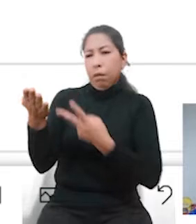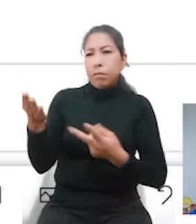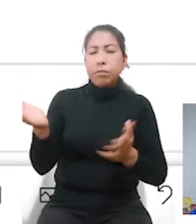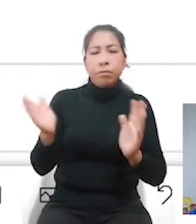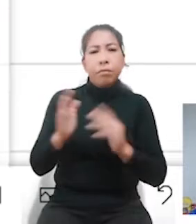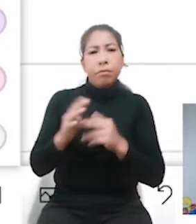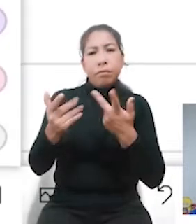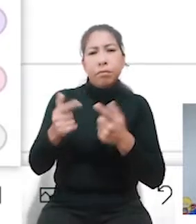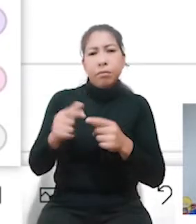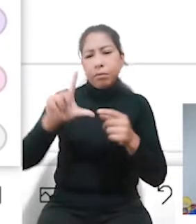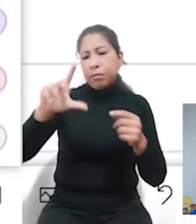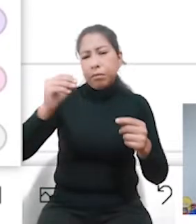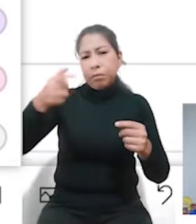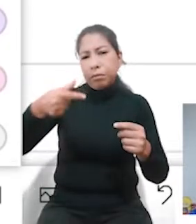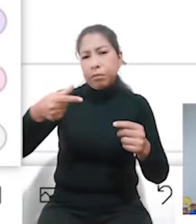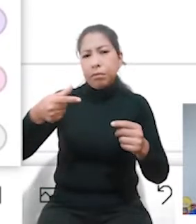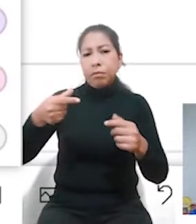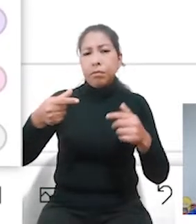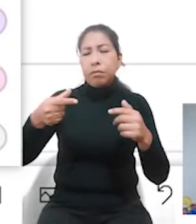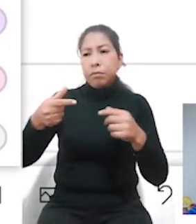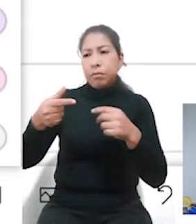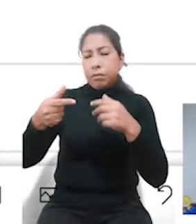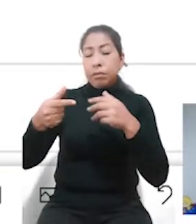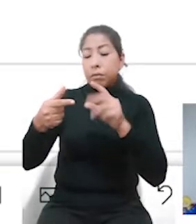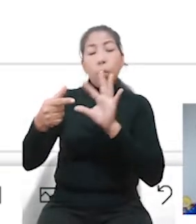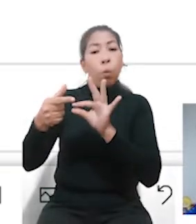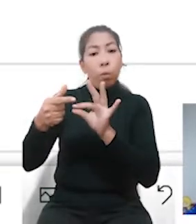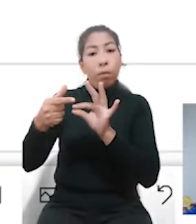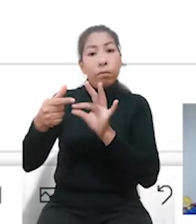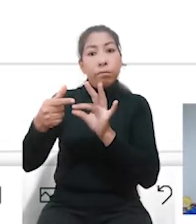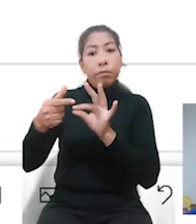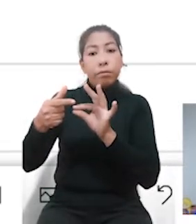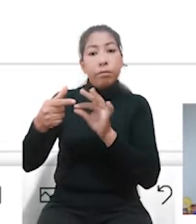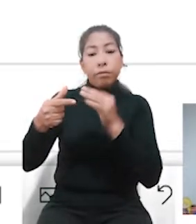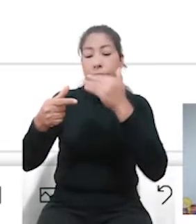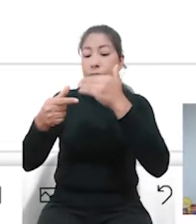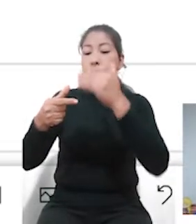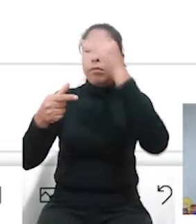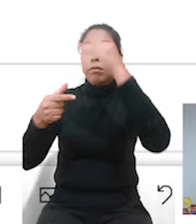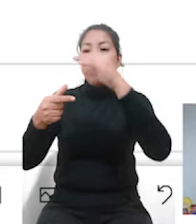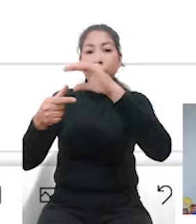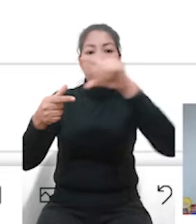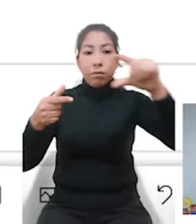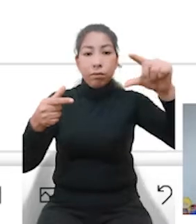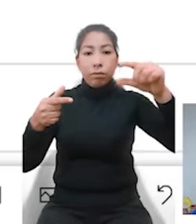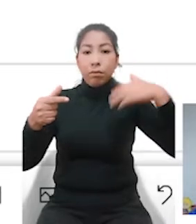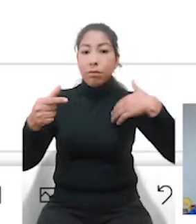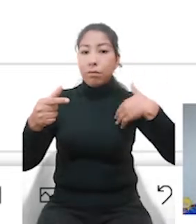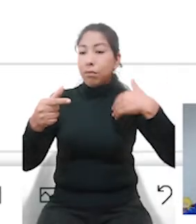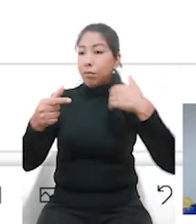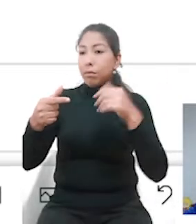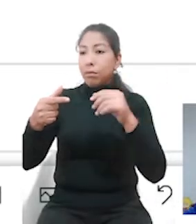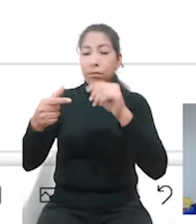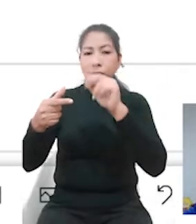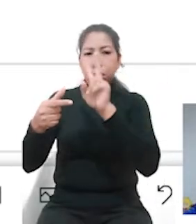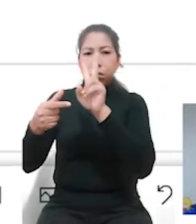las partes de este logaritmo. Ahora colocamos, fíjense, su base ahora es 9. El nuevo logaritmo tiene como argumento